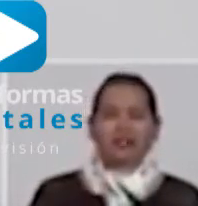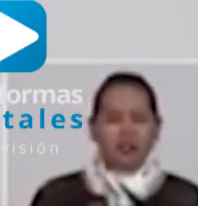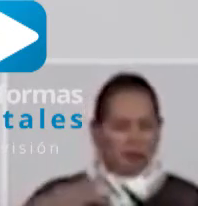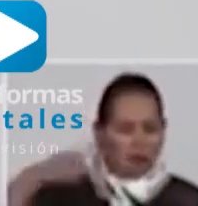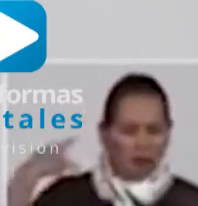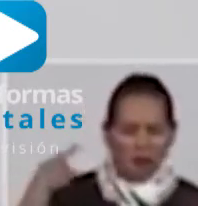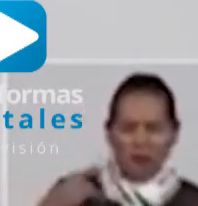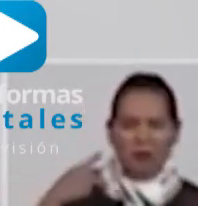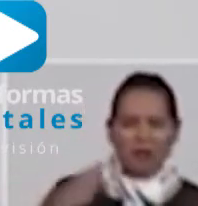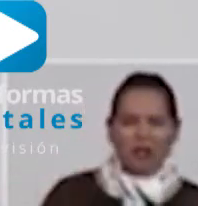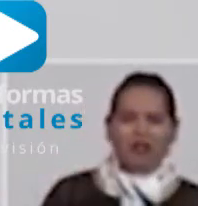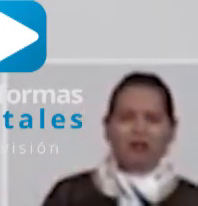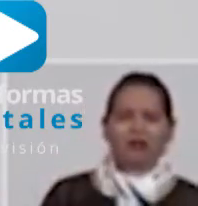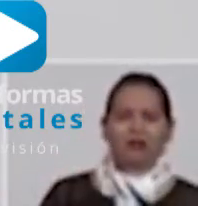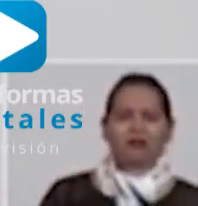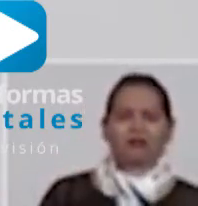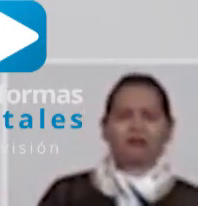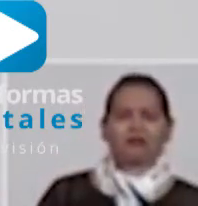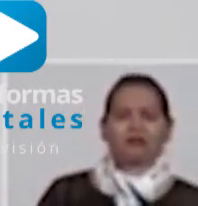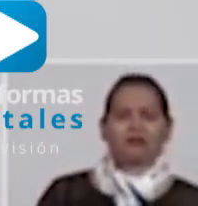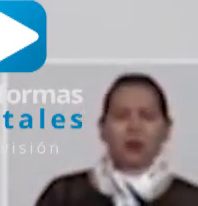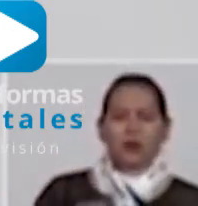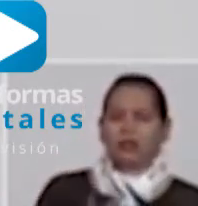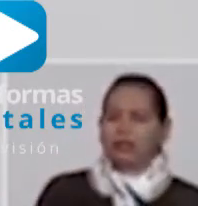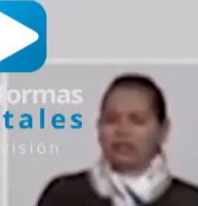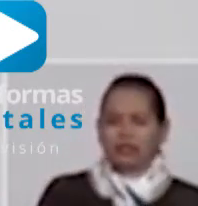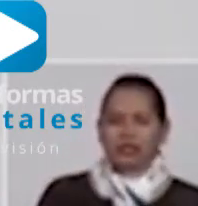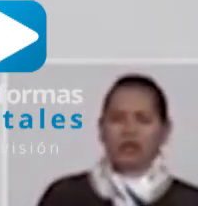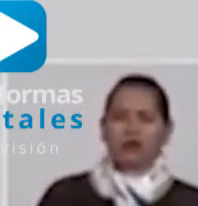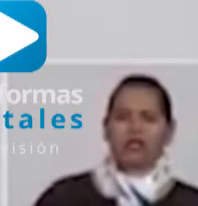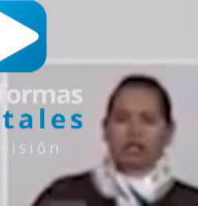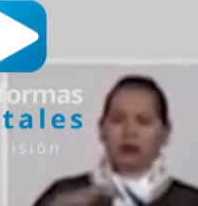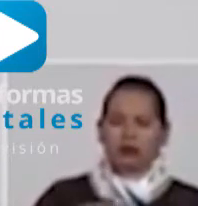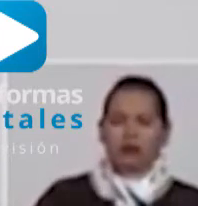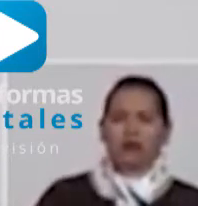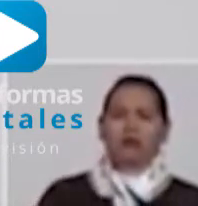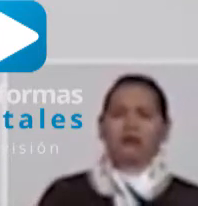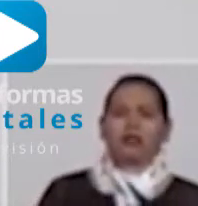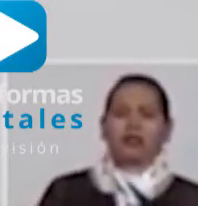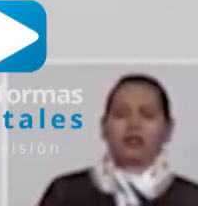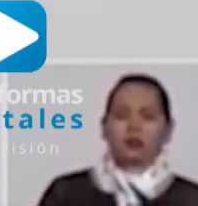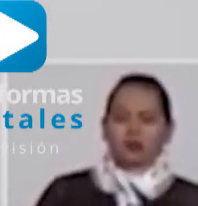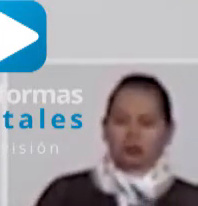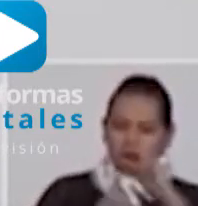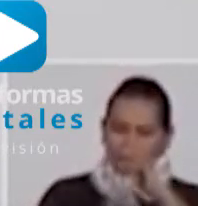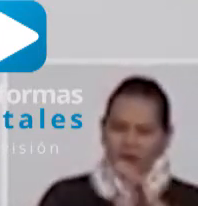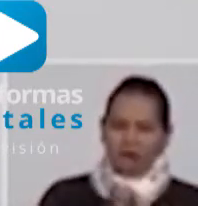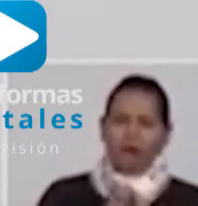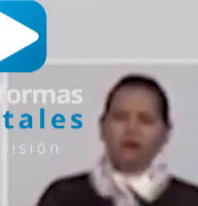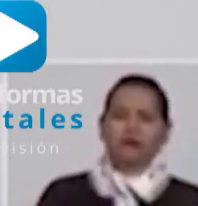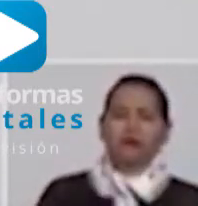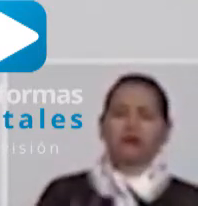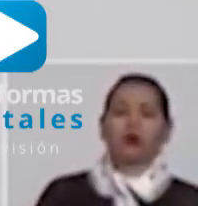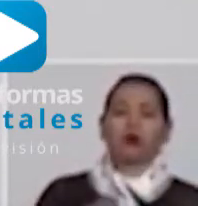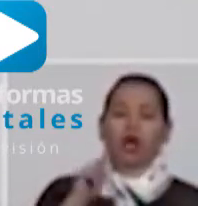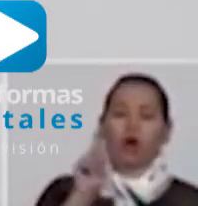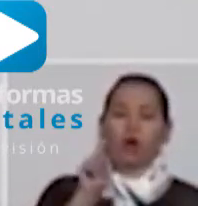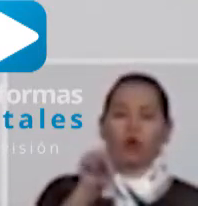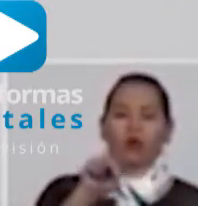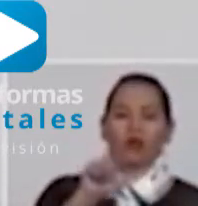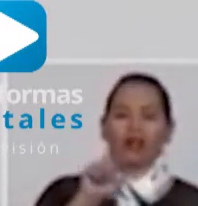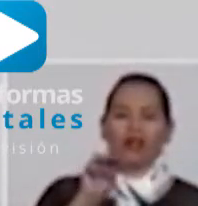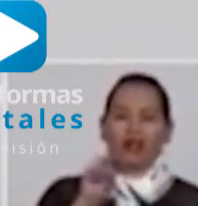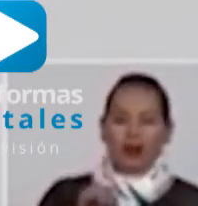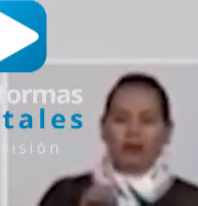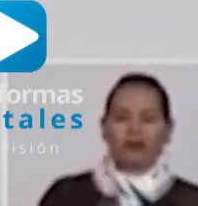perfecta para intercambiar acusaciones entre los aspirantes y aludiendo a las debilidades de sus respectivos contrincantes, resultando